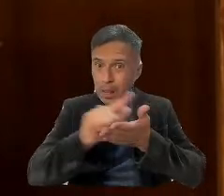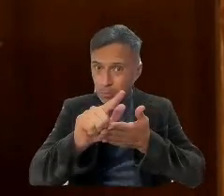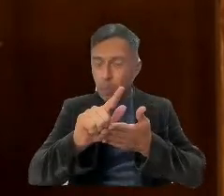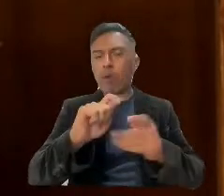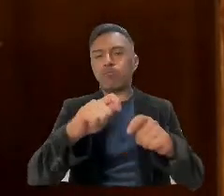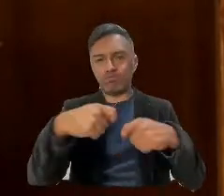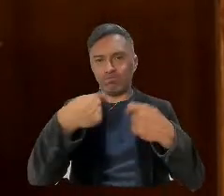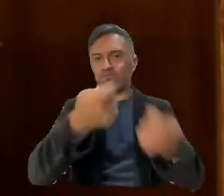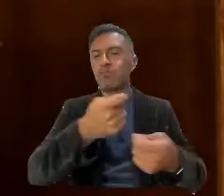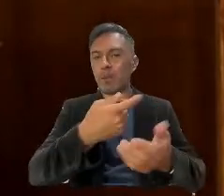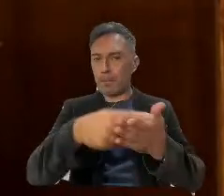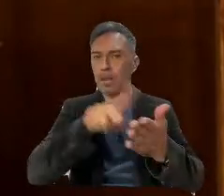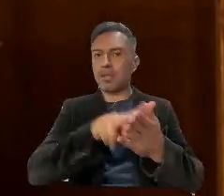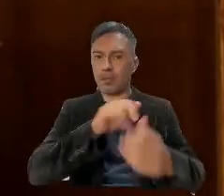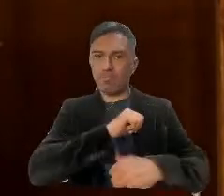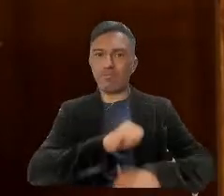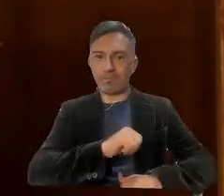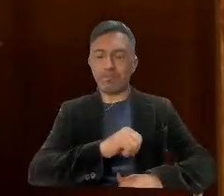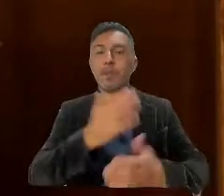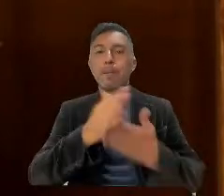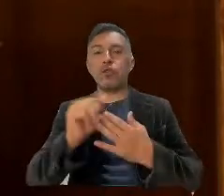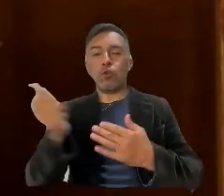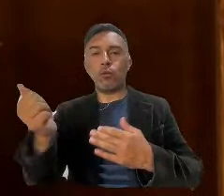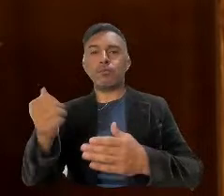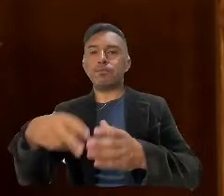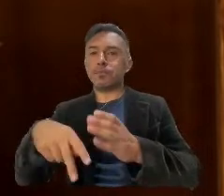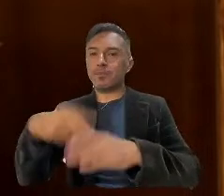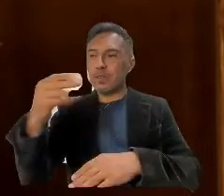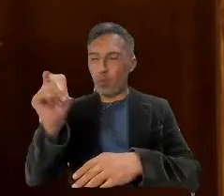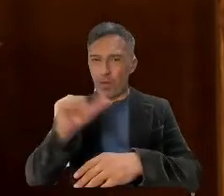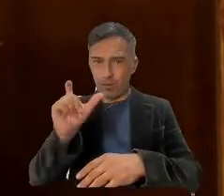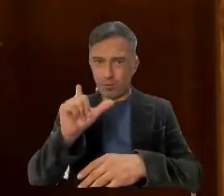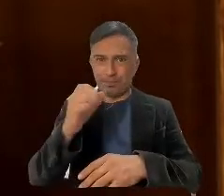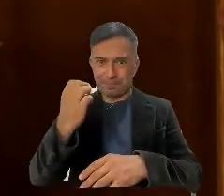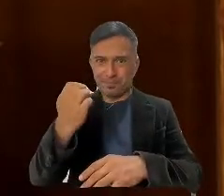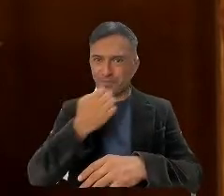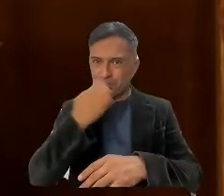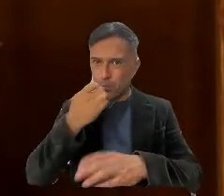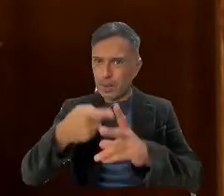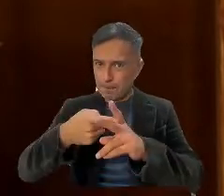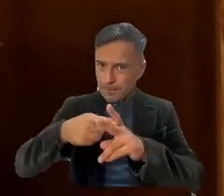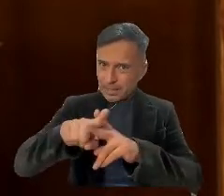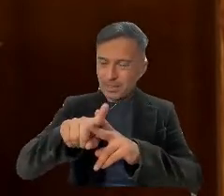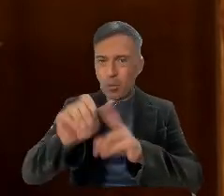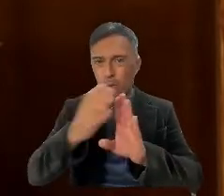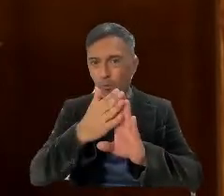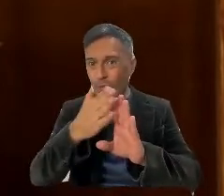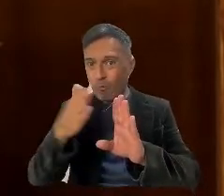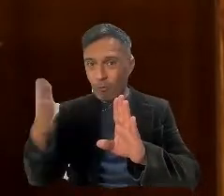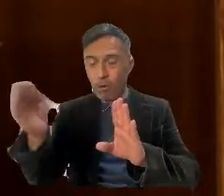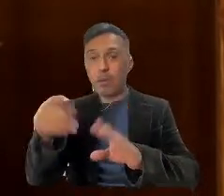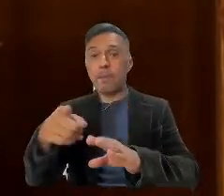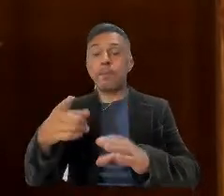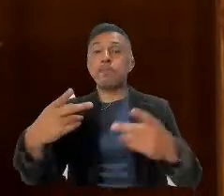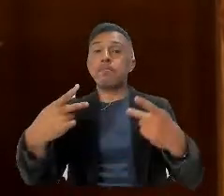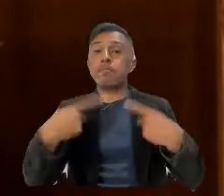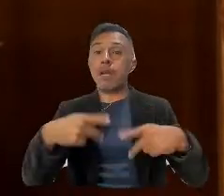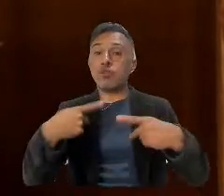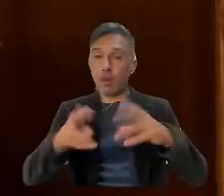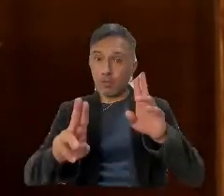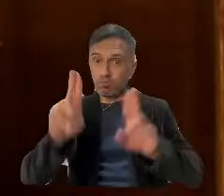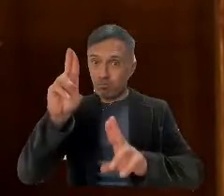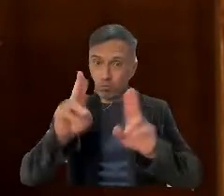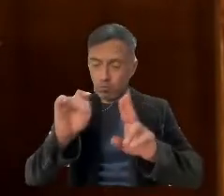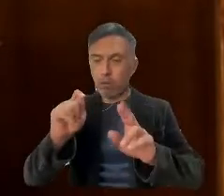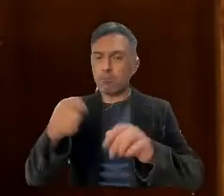temporales que se presenten al inicio y durante el ciclo escolar, se otorgará de manera temporal a las personas participantes